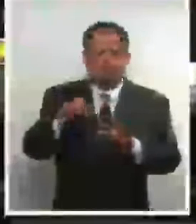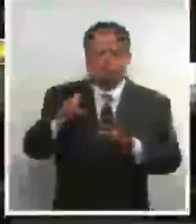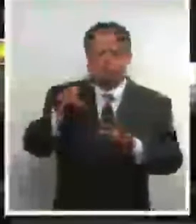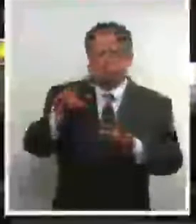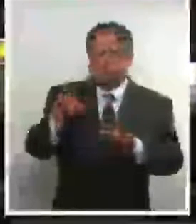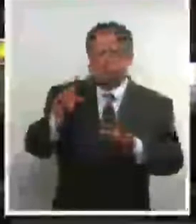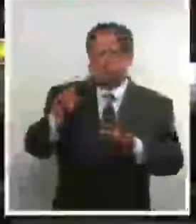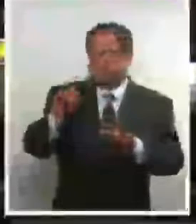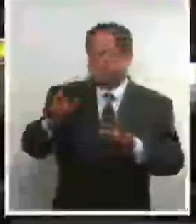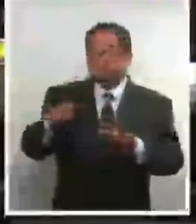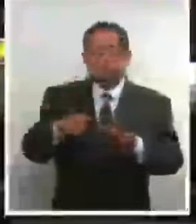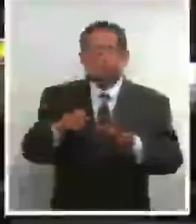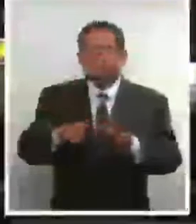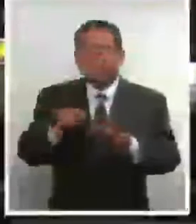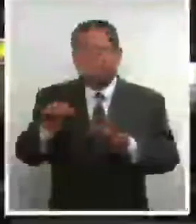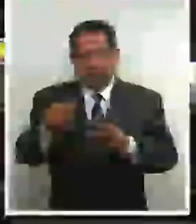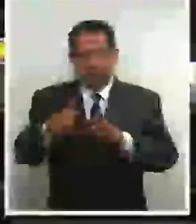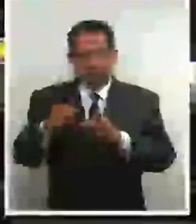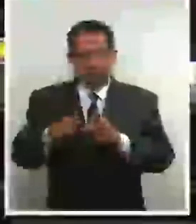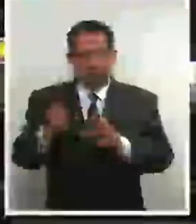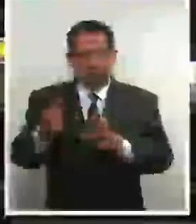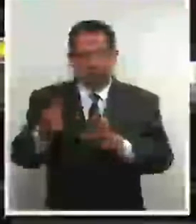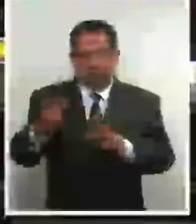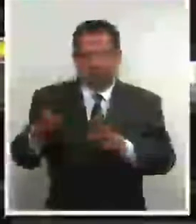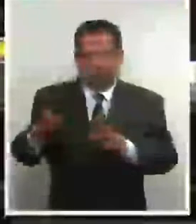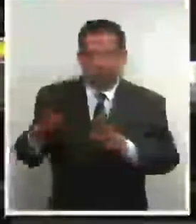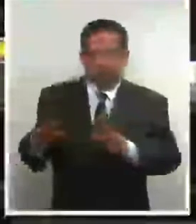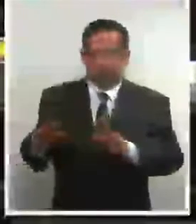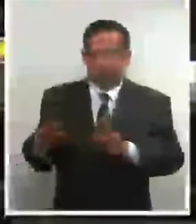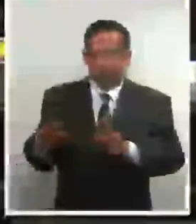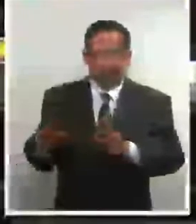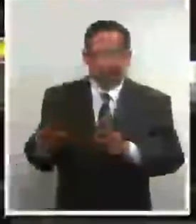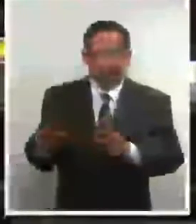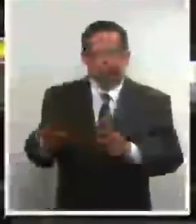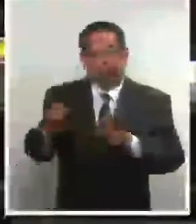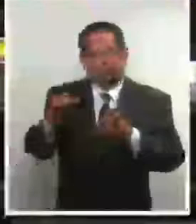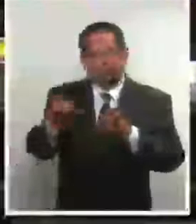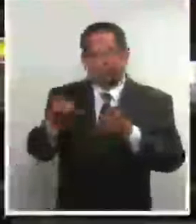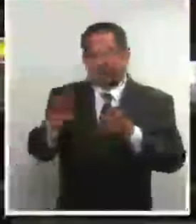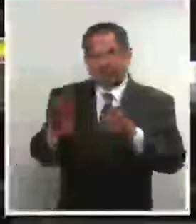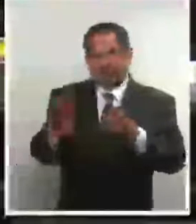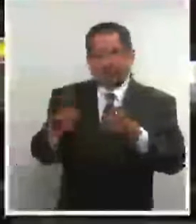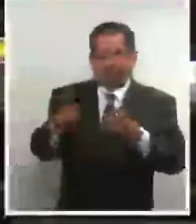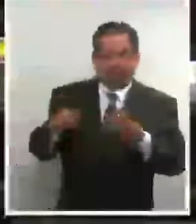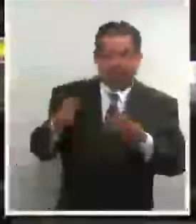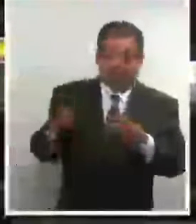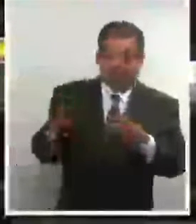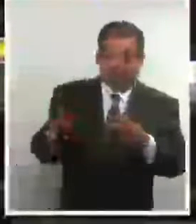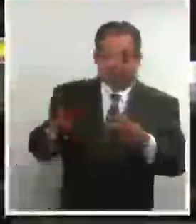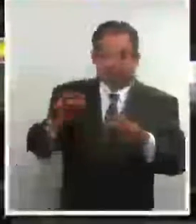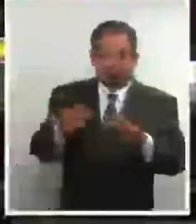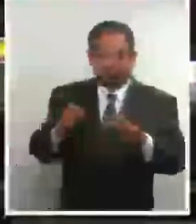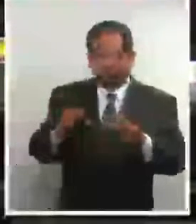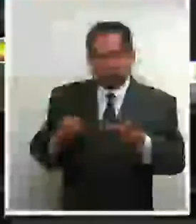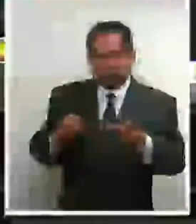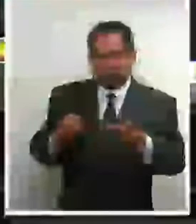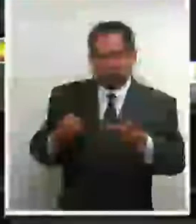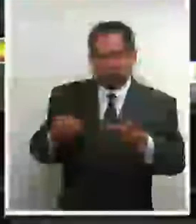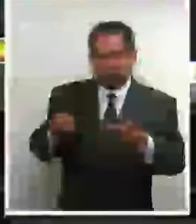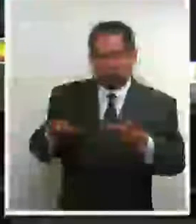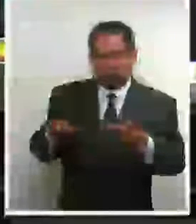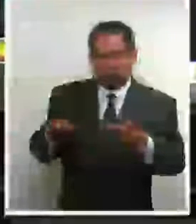Elvira Daniel al apartado A en los numerales 1, 3 y 4 y al apartado B numeral 2 y al apartado C en